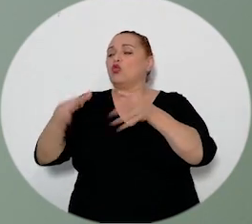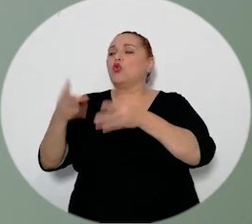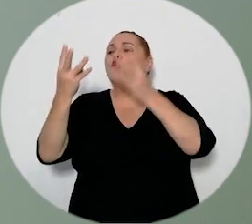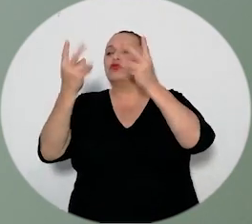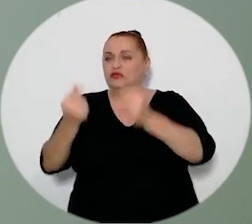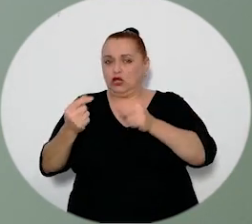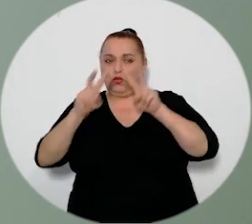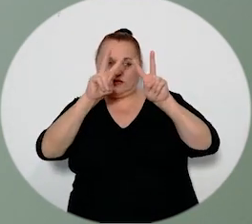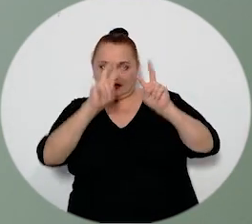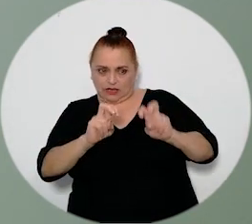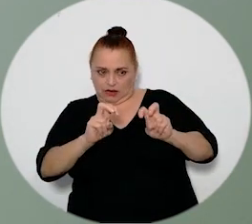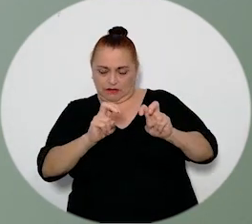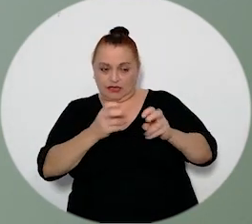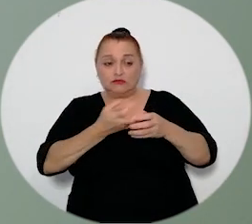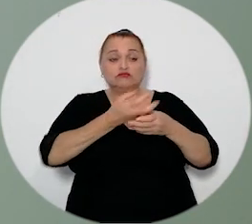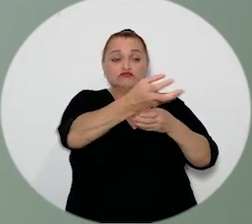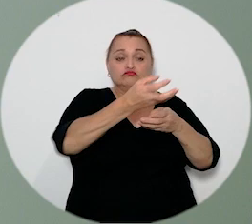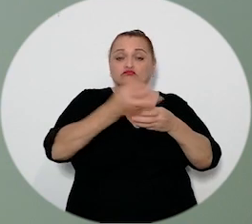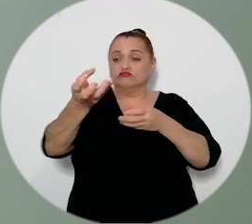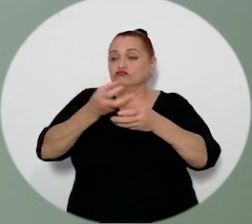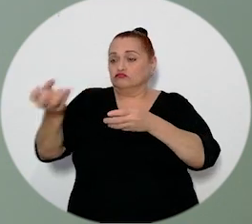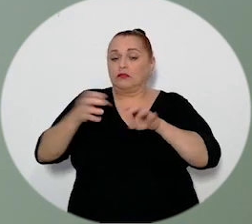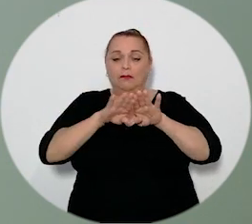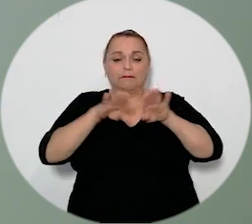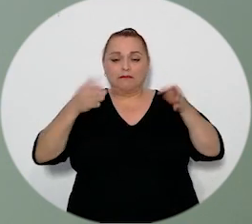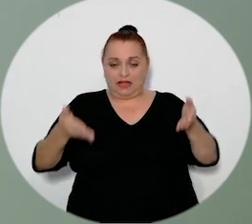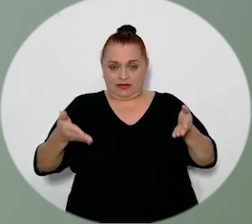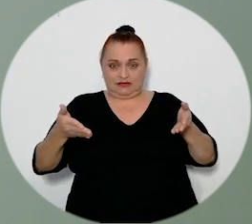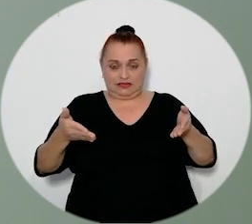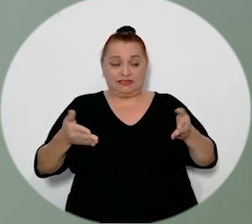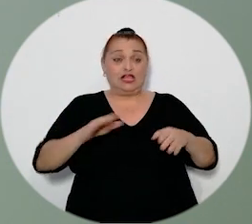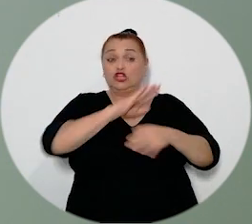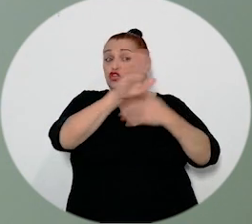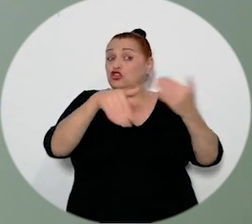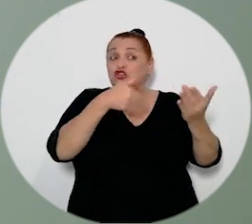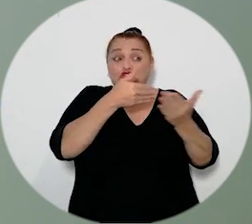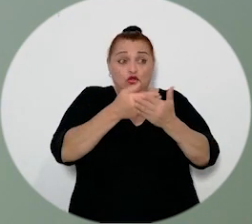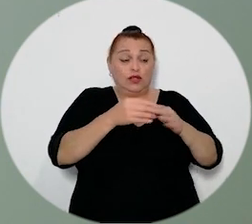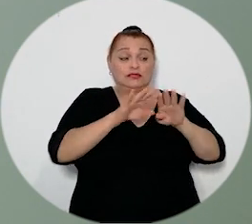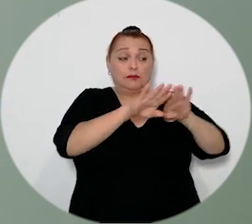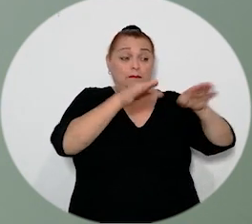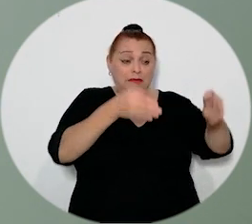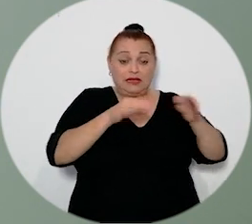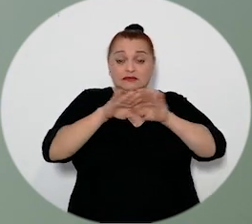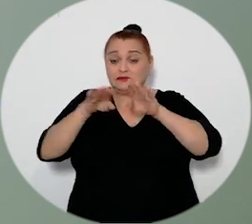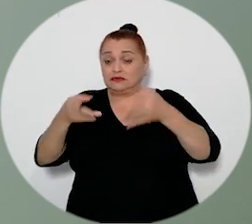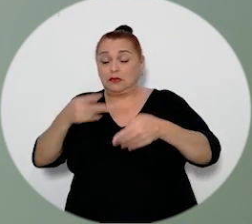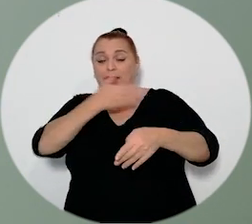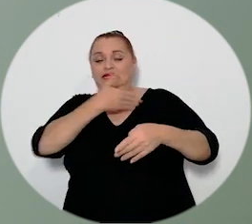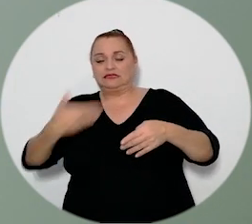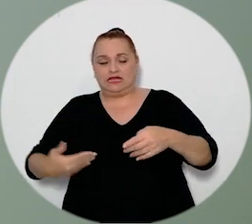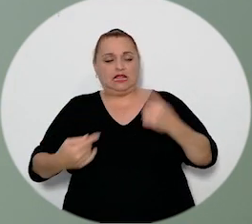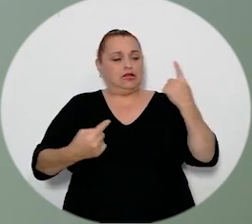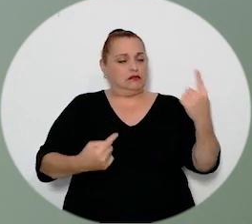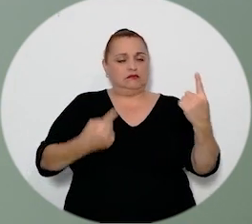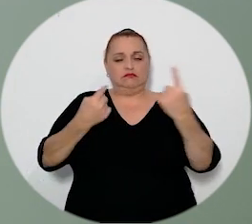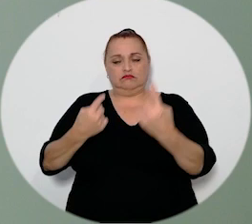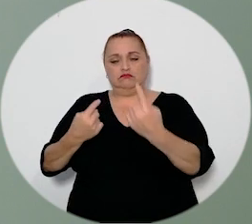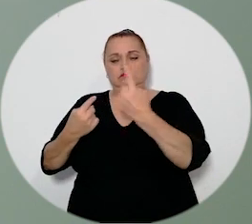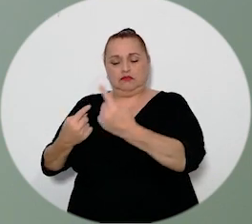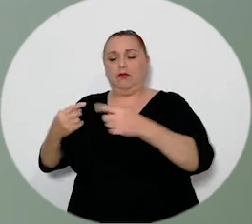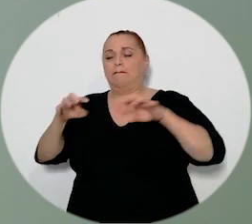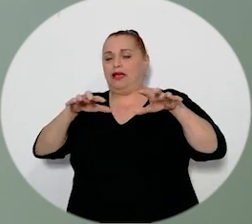examen, distribución de los sacos en las mesas de escrutinio, las que, en todos los casos, estarán presididas por una persona